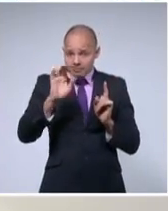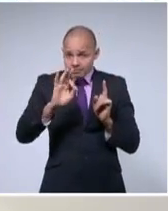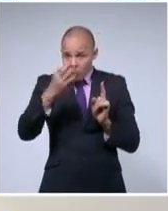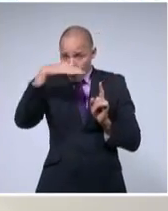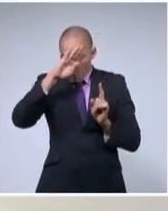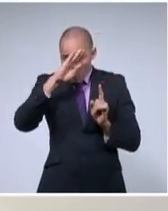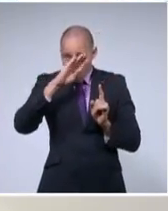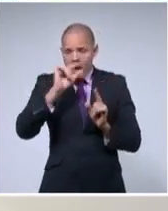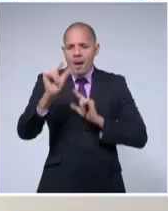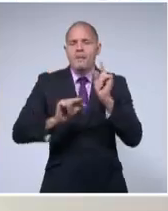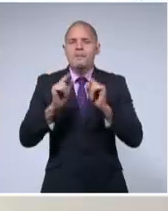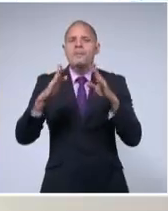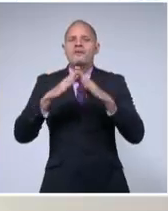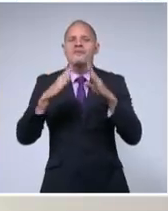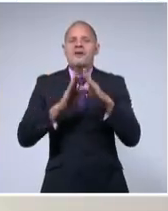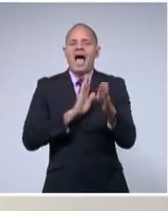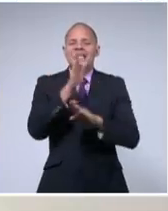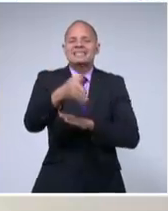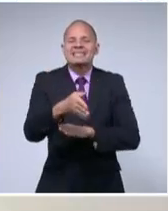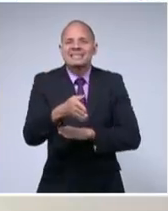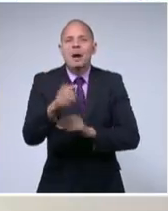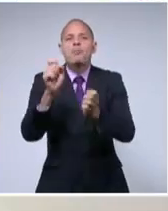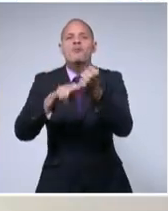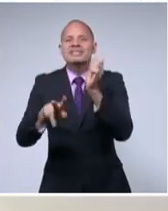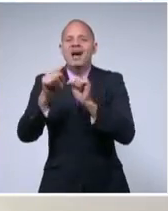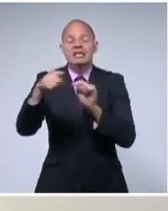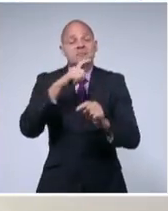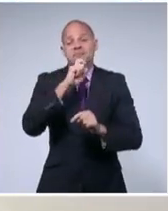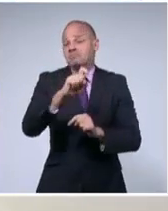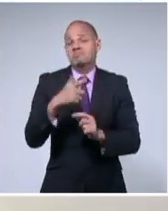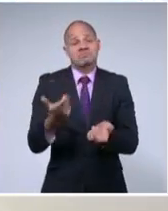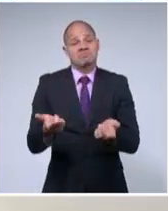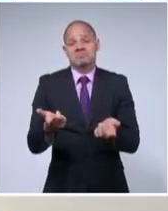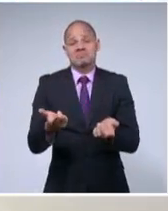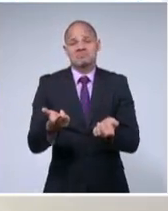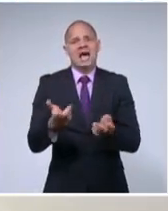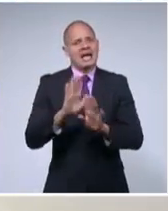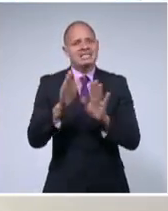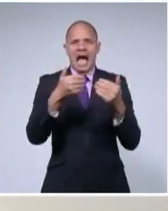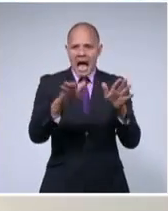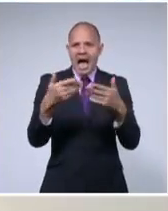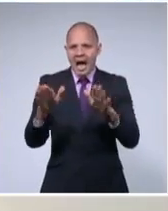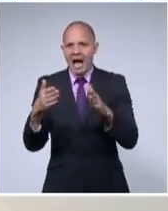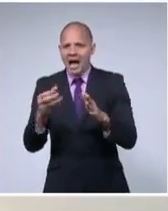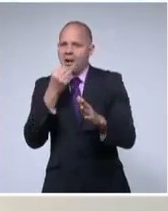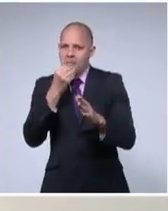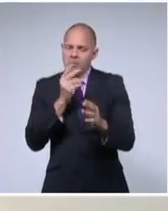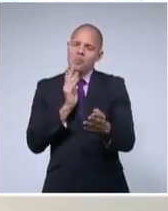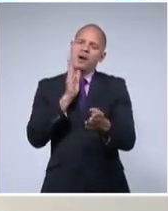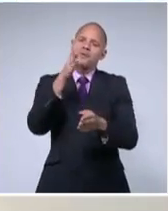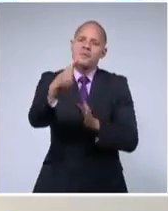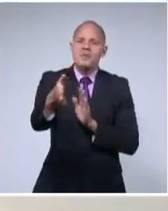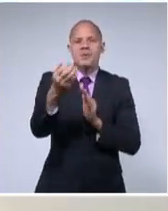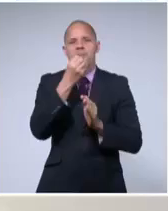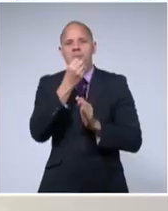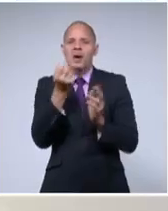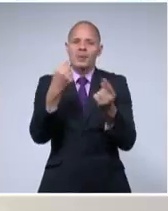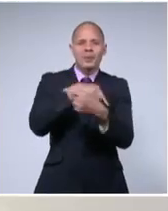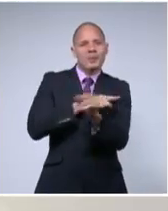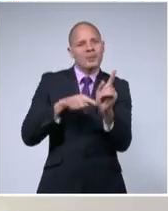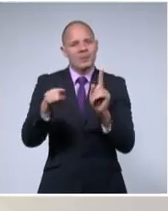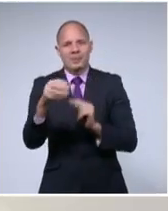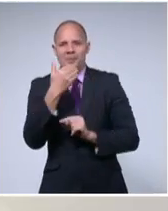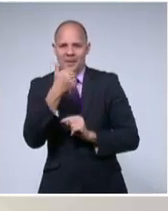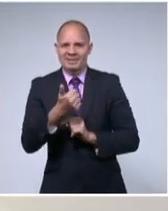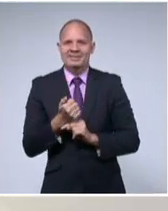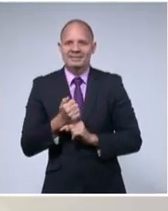pudieron disfrutar otra vez de ese sentimiento impuesto por la genética. Todo este recuento, que no es nuevo para la mayoría, busca, en